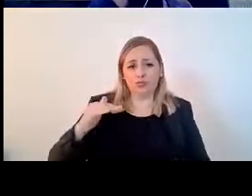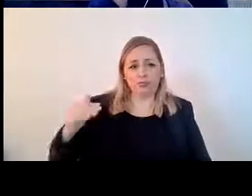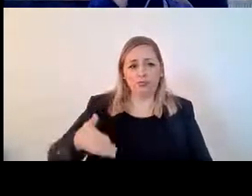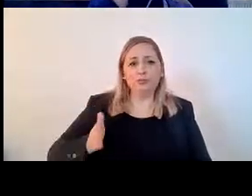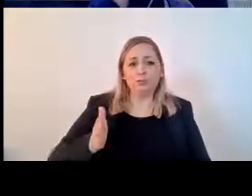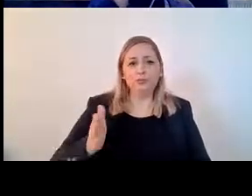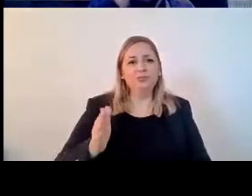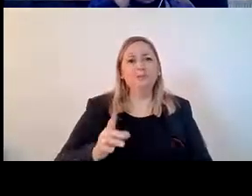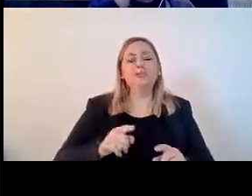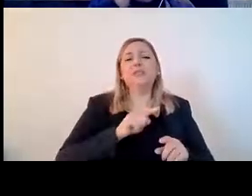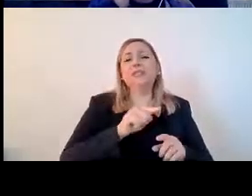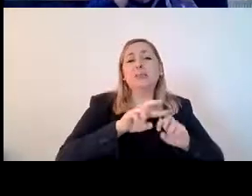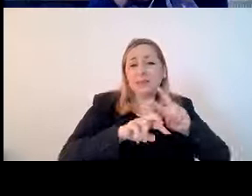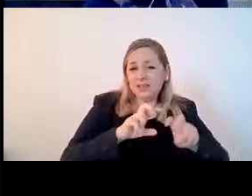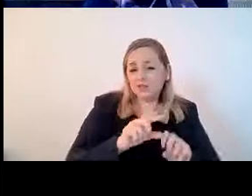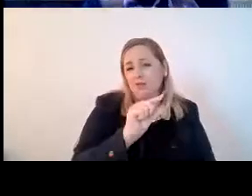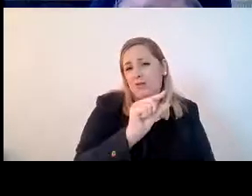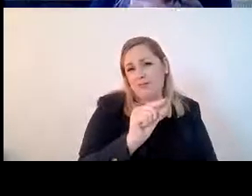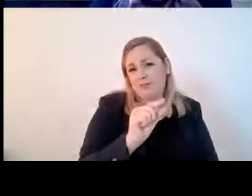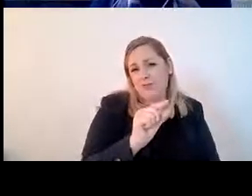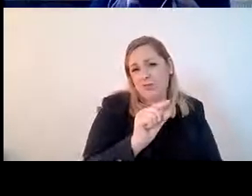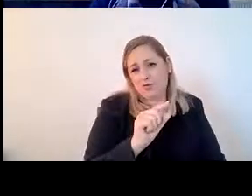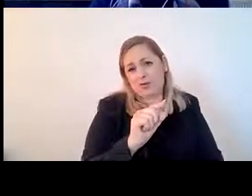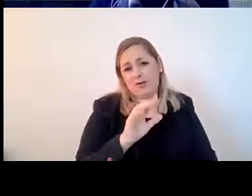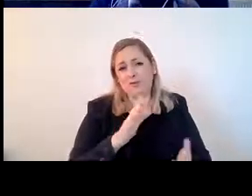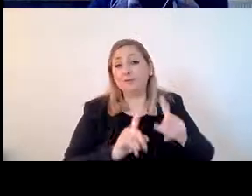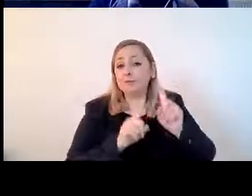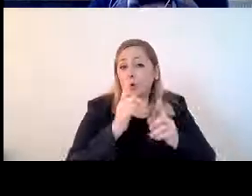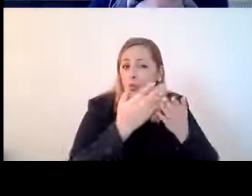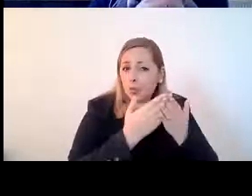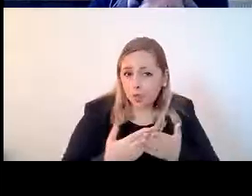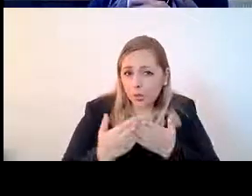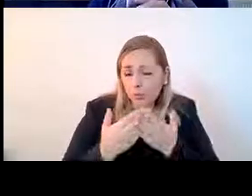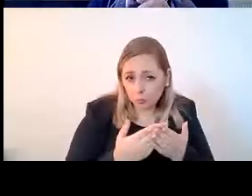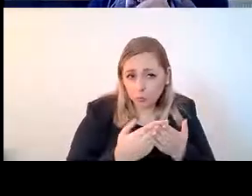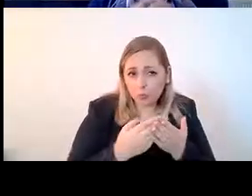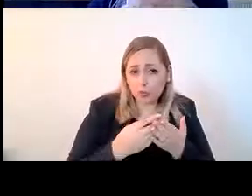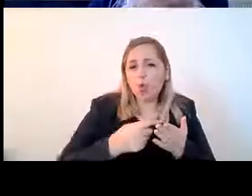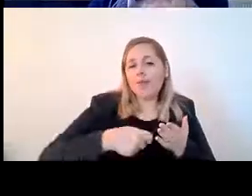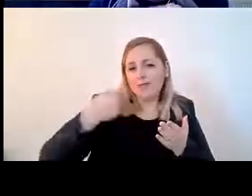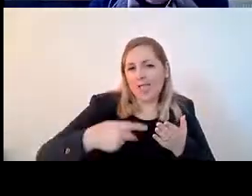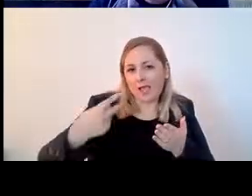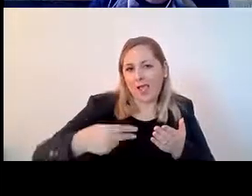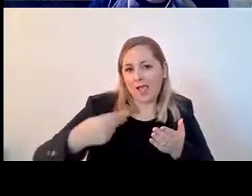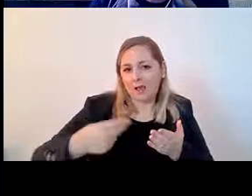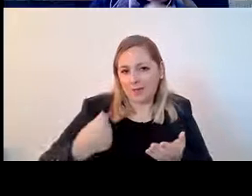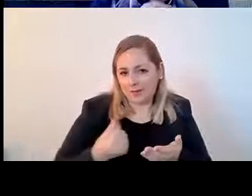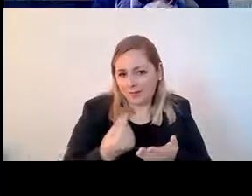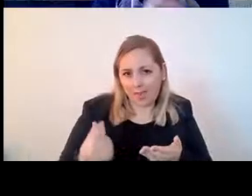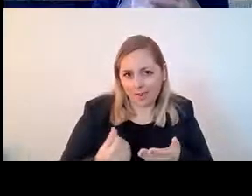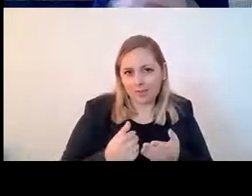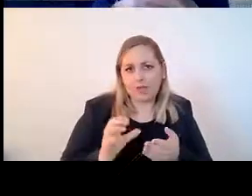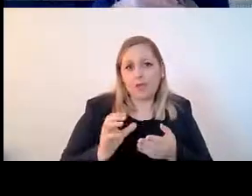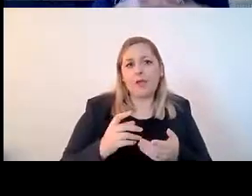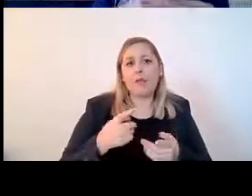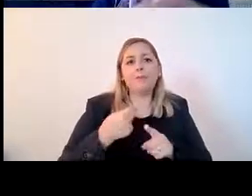de tipo cuantitativo. Hay algunos estudios cualitativos recientes, como Vargas y Perales, que buscan comprender